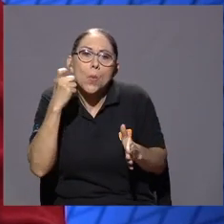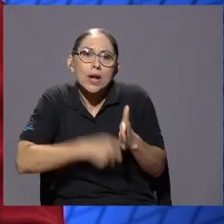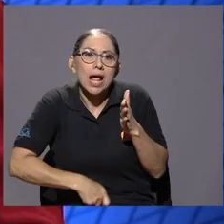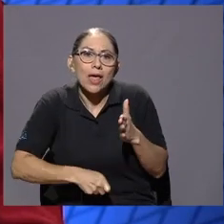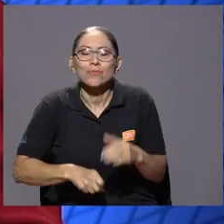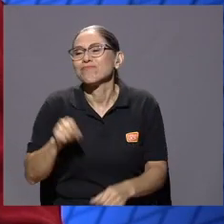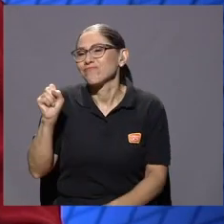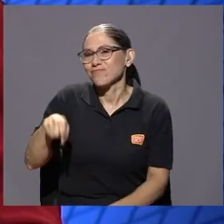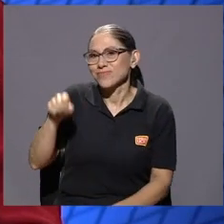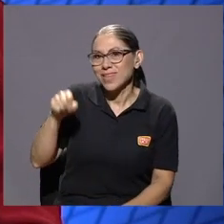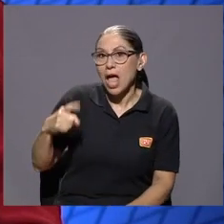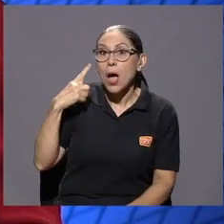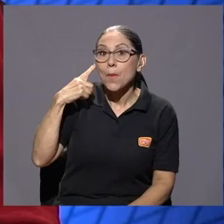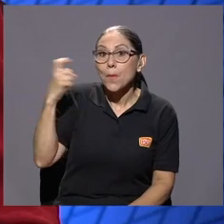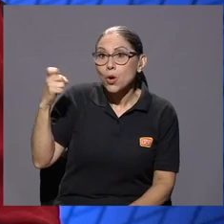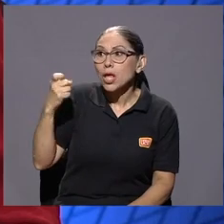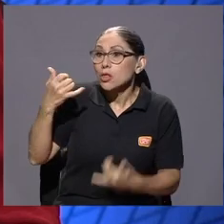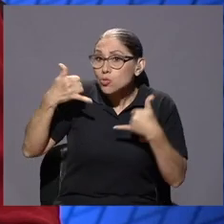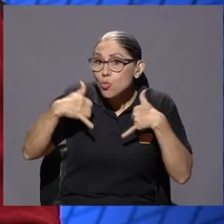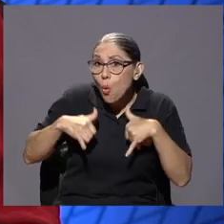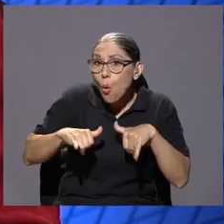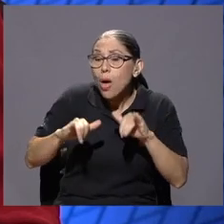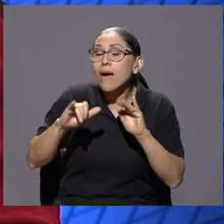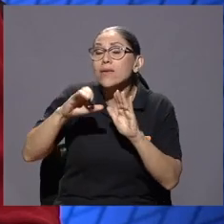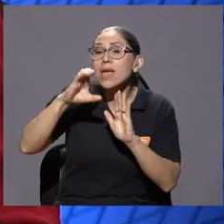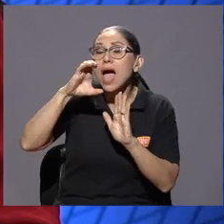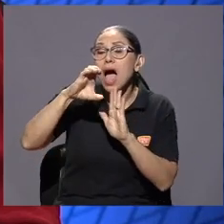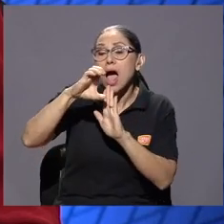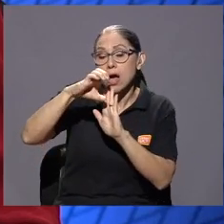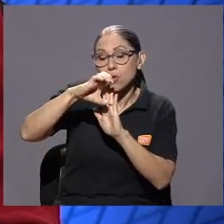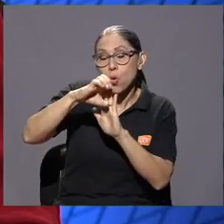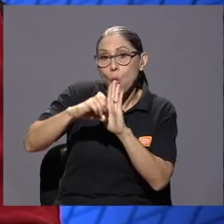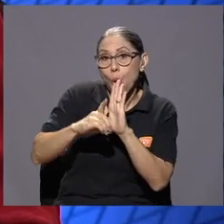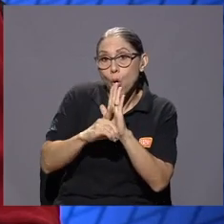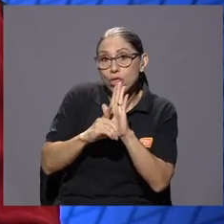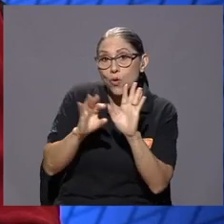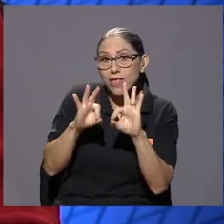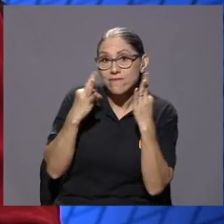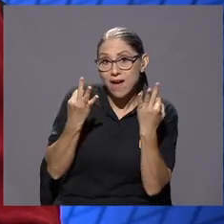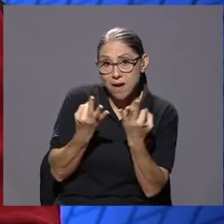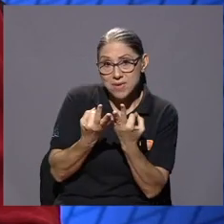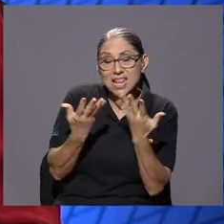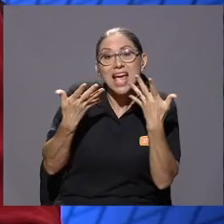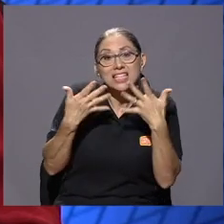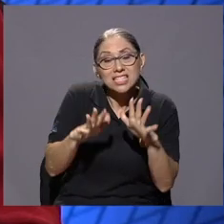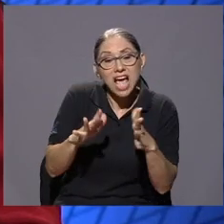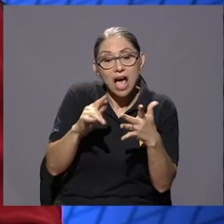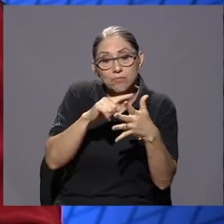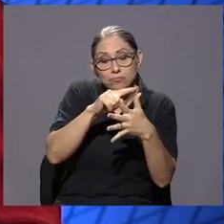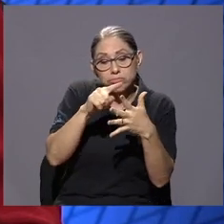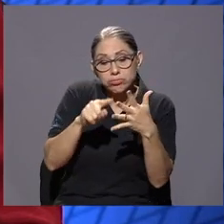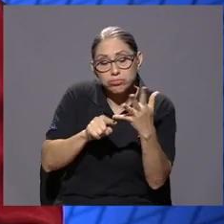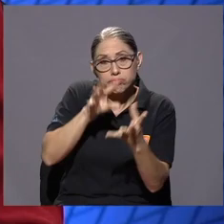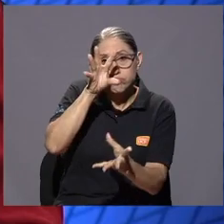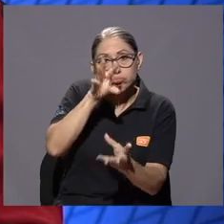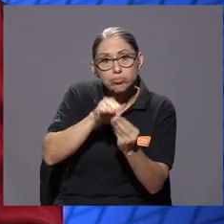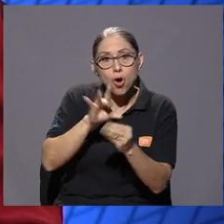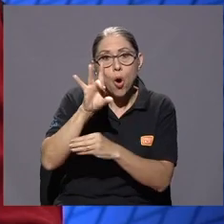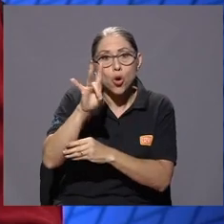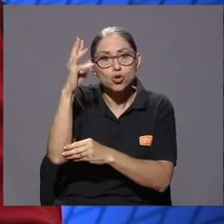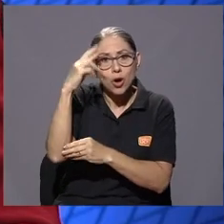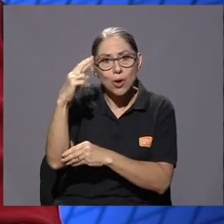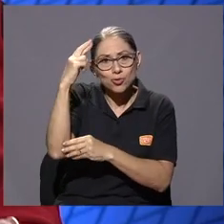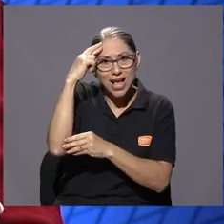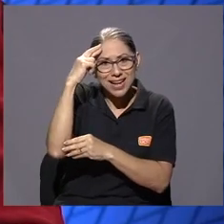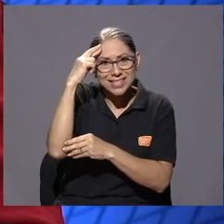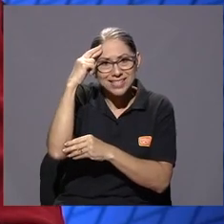probar, siguen, permanecen en nuestro código de familia las 8 causales que ya de por sí existen. Es